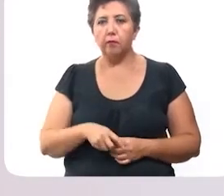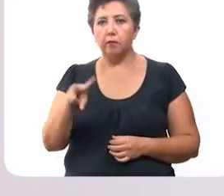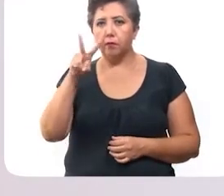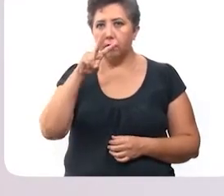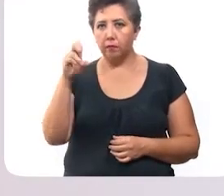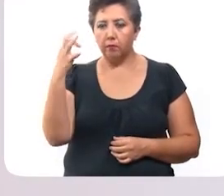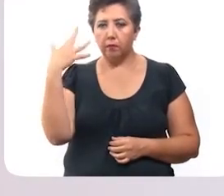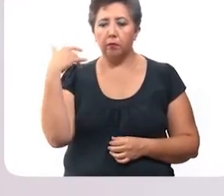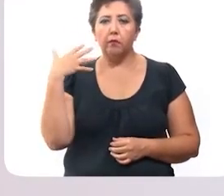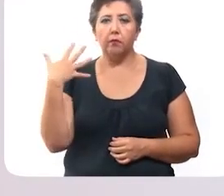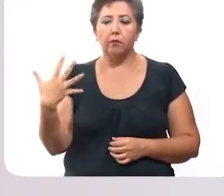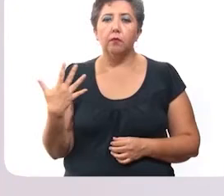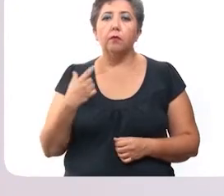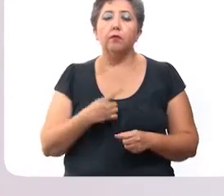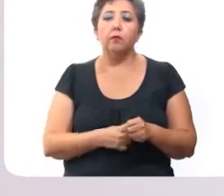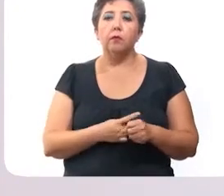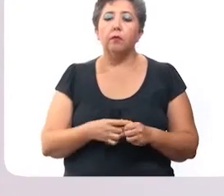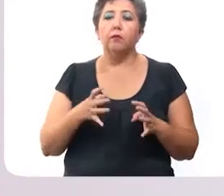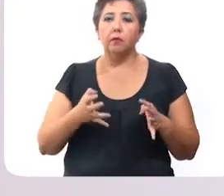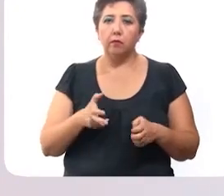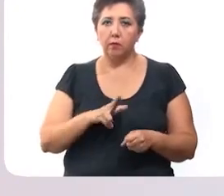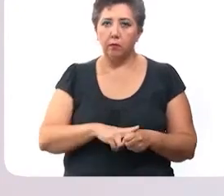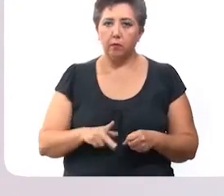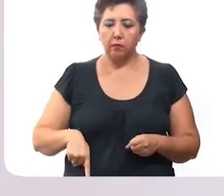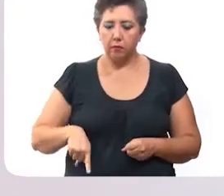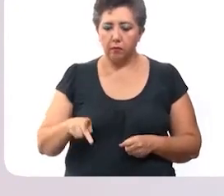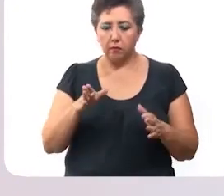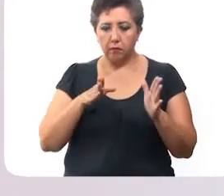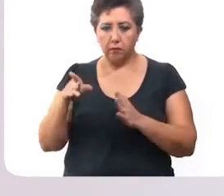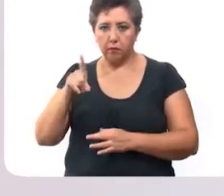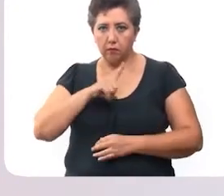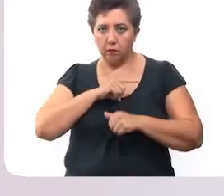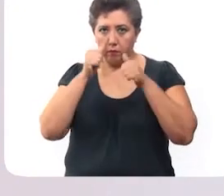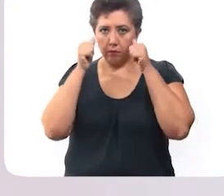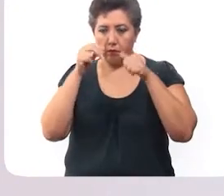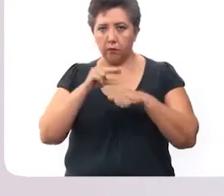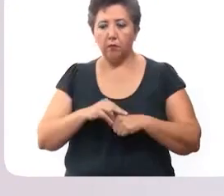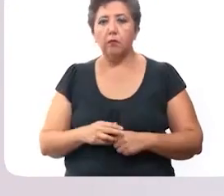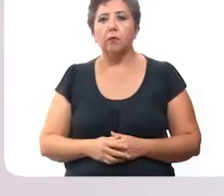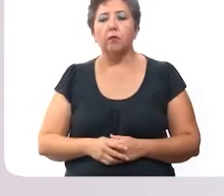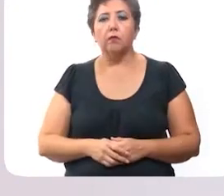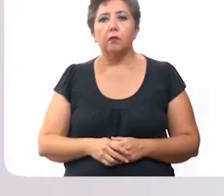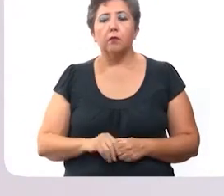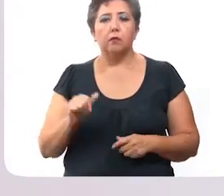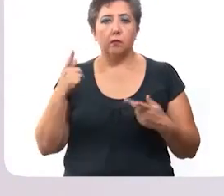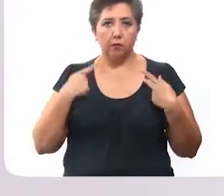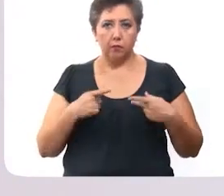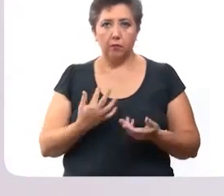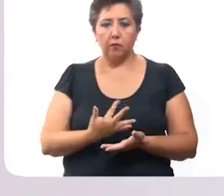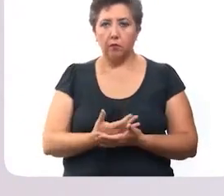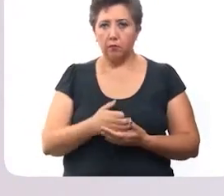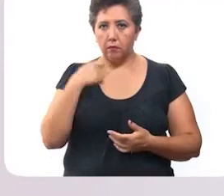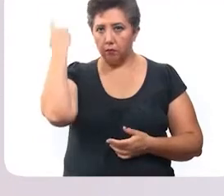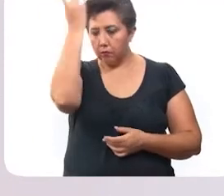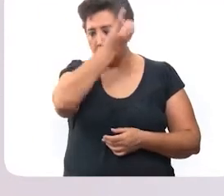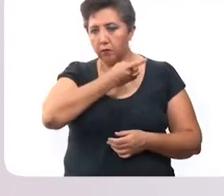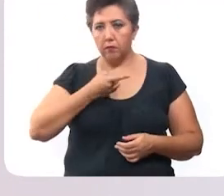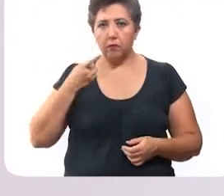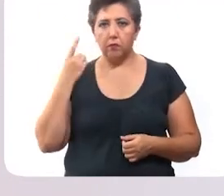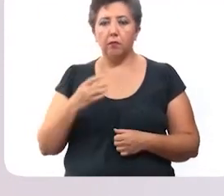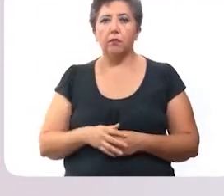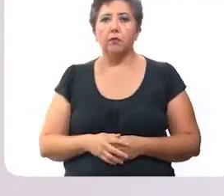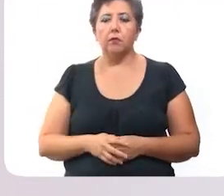mencionó, 255 de los casos positivos están en hospitales públicos y en aislamiento total. Hay otros pacientes a la espera